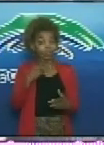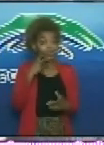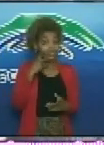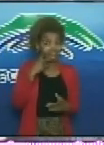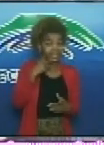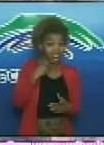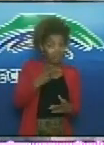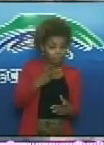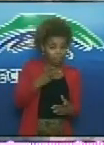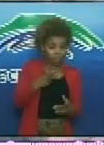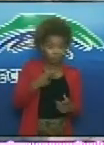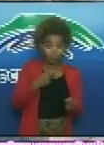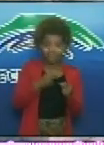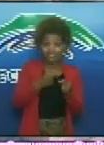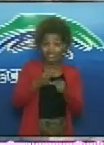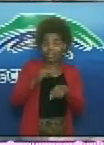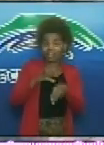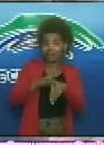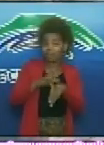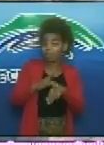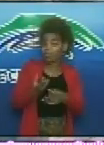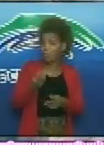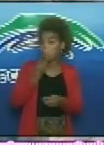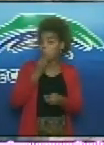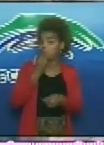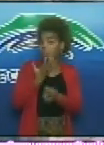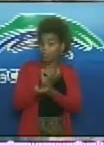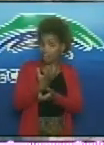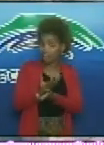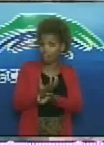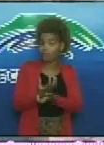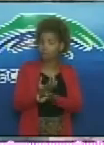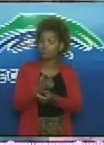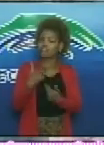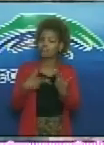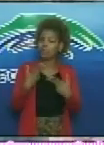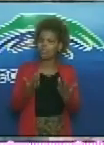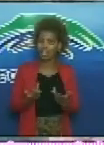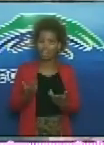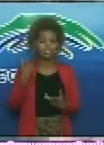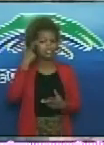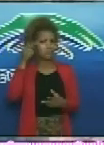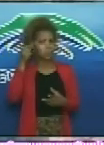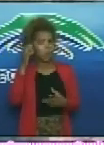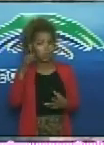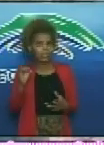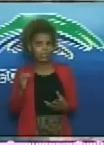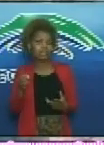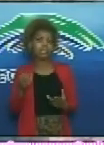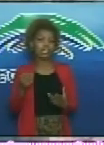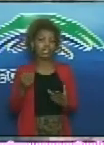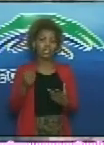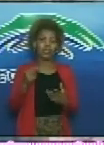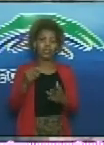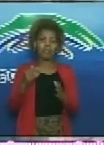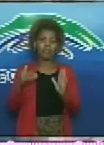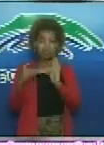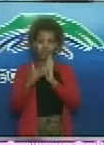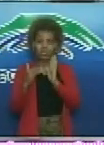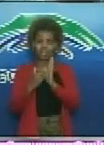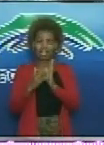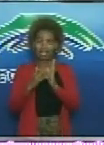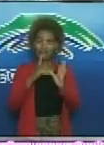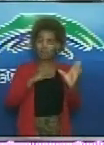psicoterapia de apoyo, hacemos charlas por las tardes, leen la prensa y hasta ahora tranquilos